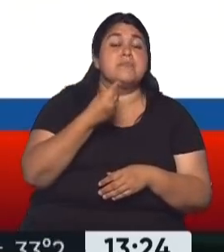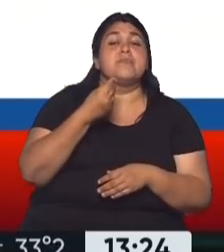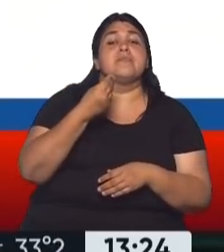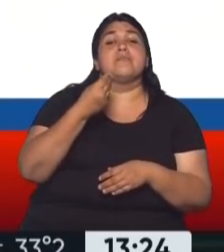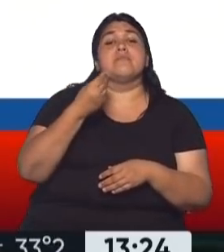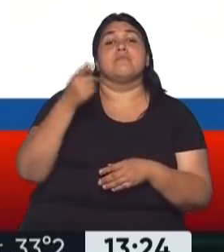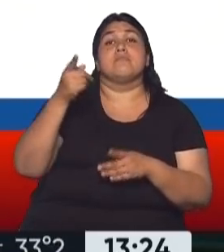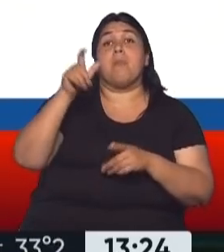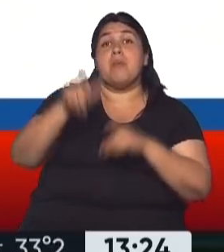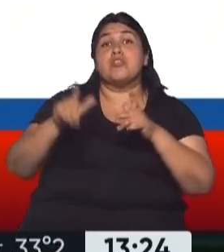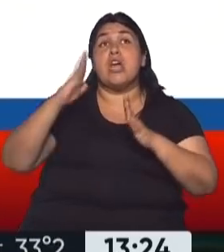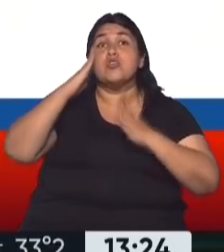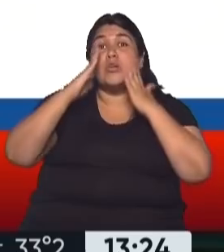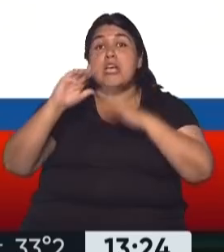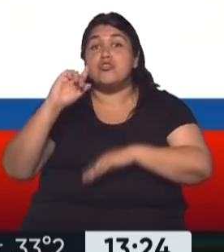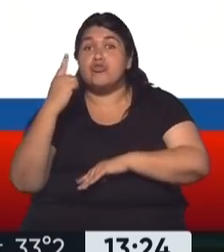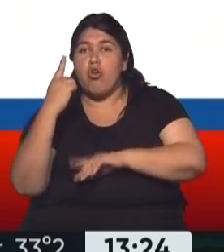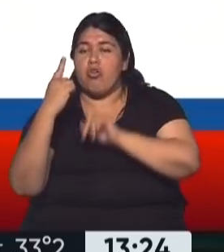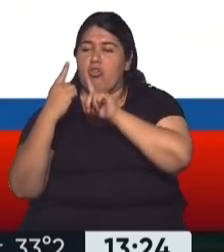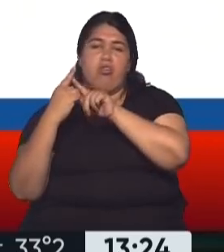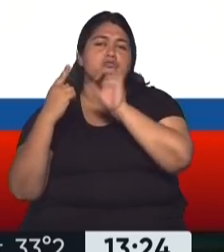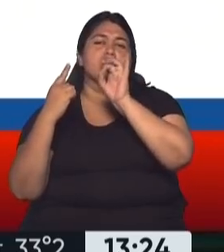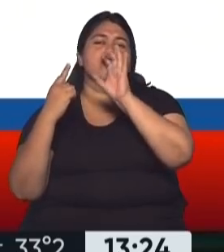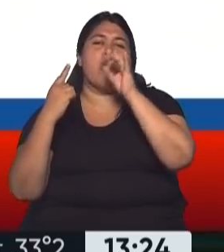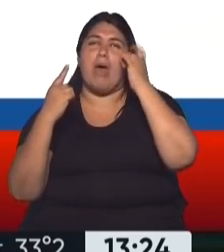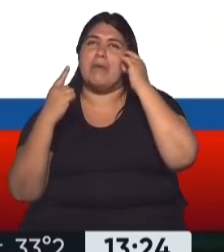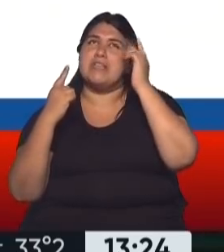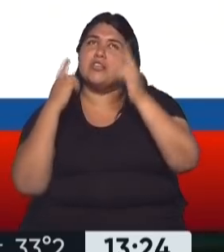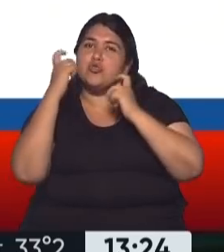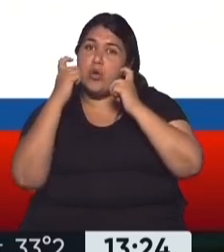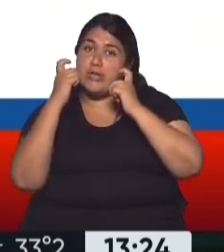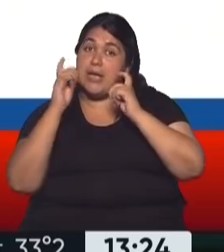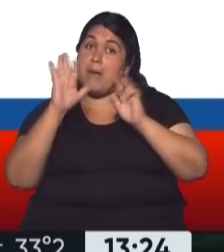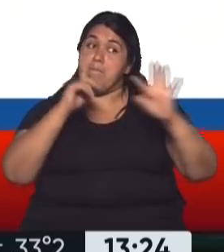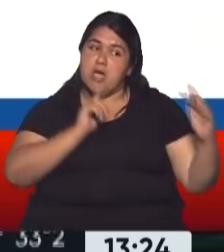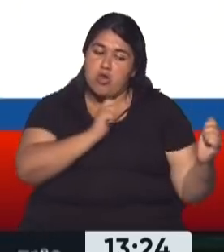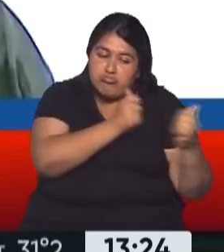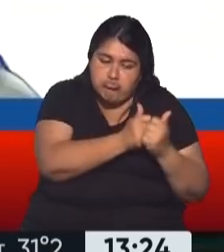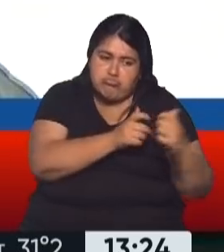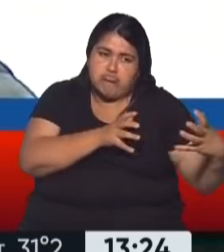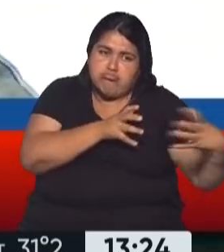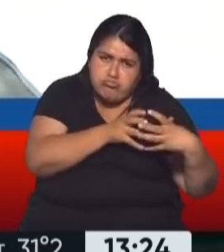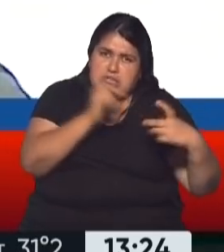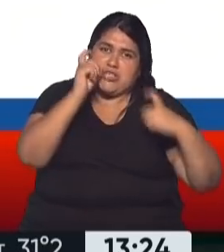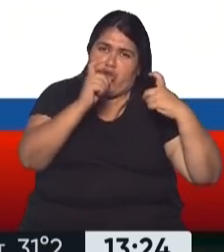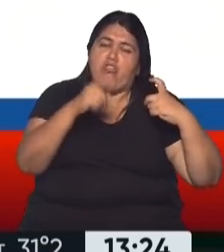El que sueña solo sueña. Pero el que sueña con otros hace historia.